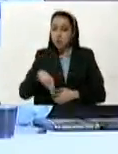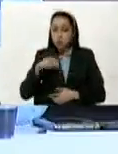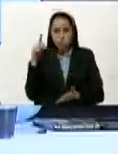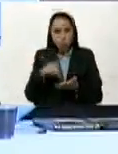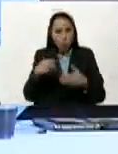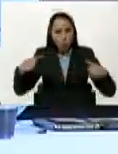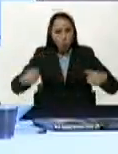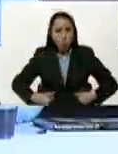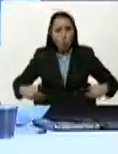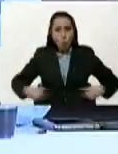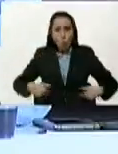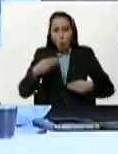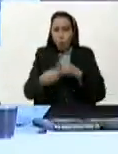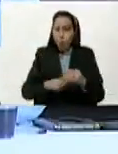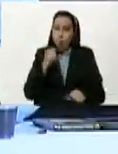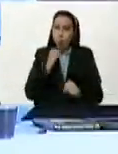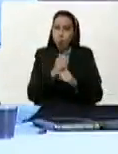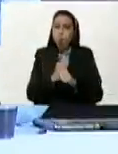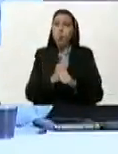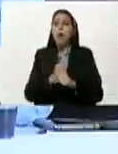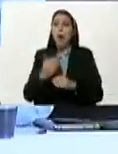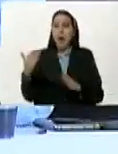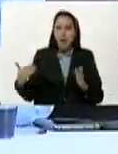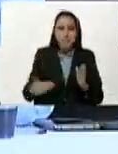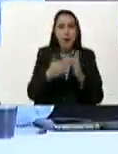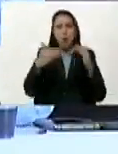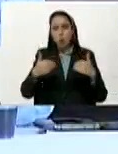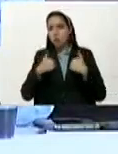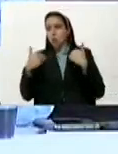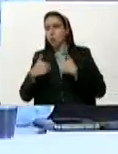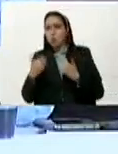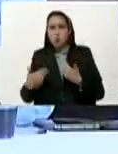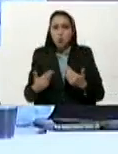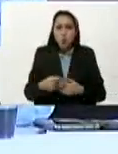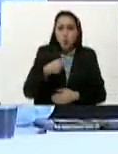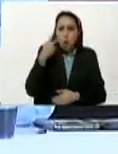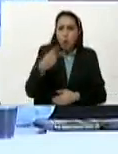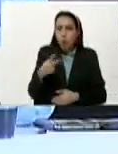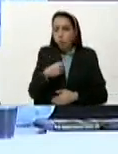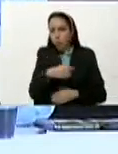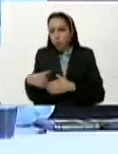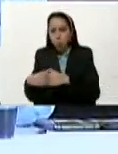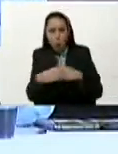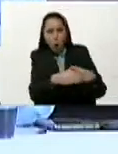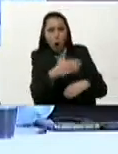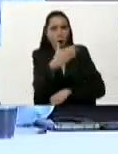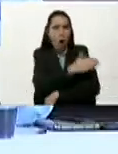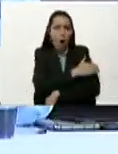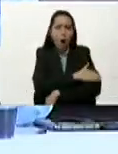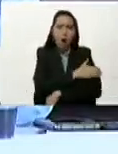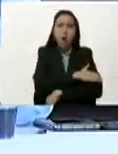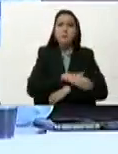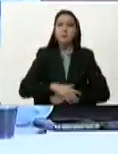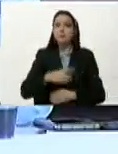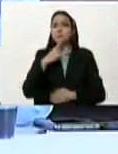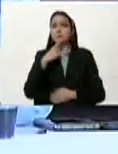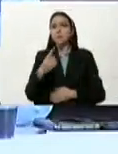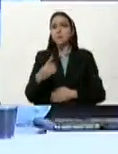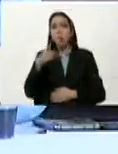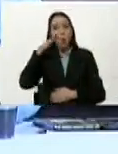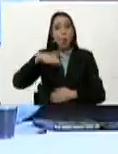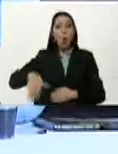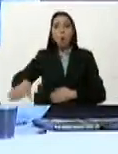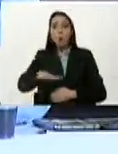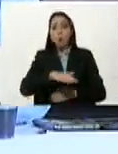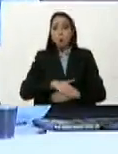visto afectado presidente sobre todo por el bloqueo y las sanciones la política de la derecha venezolana que dijo a nuestro pueblo